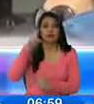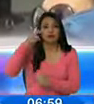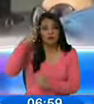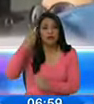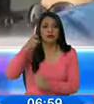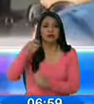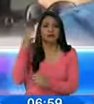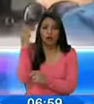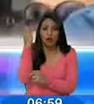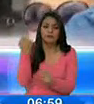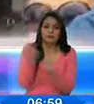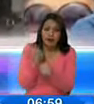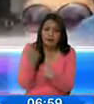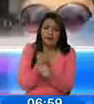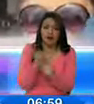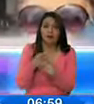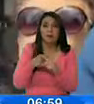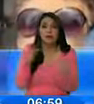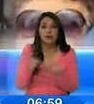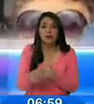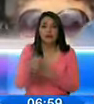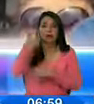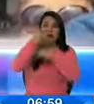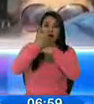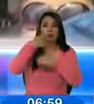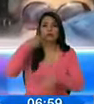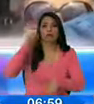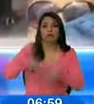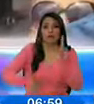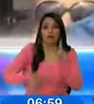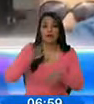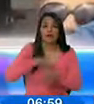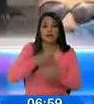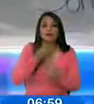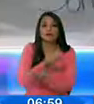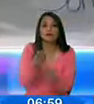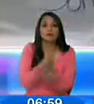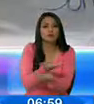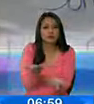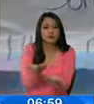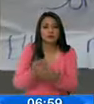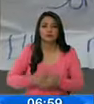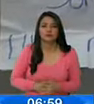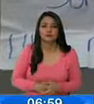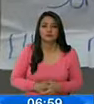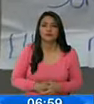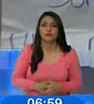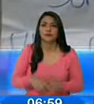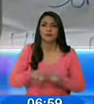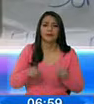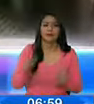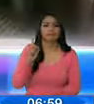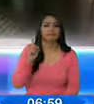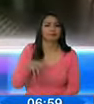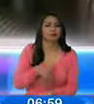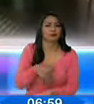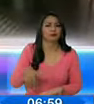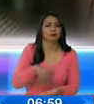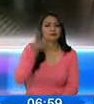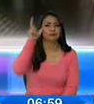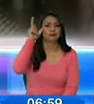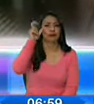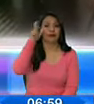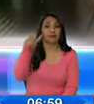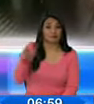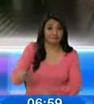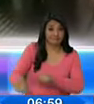había eso y que no podíamos salir en las cámaras porque se filtraba información. Sin embargo, son escépticos, pues las acciones parecen